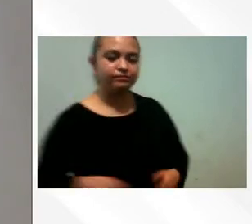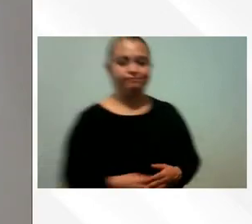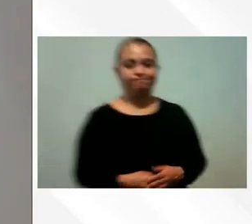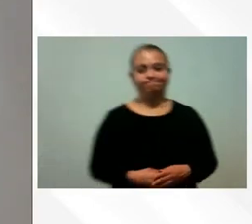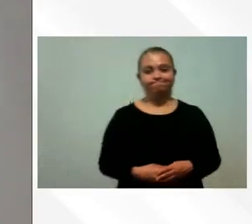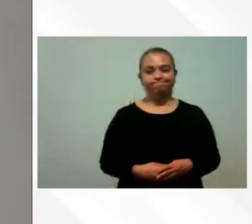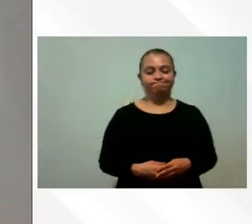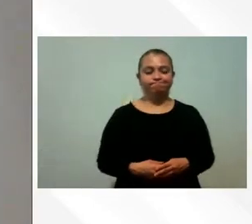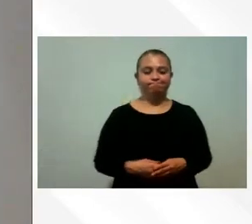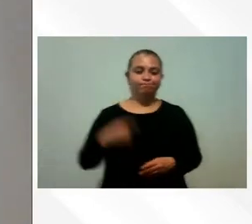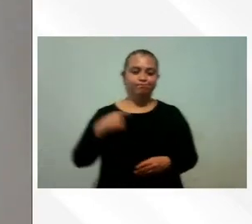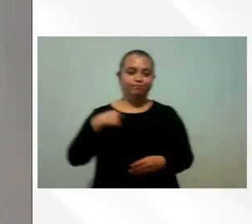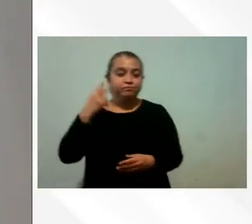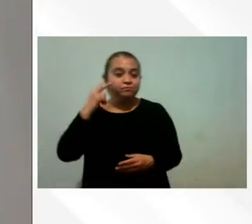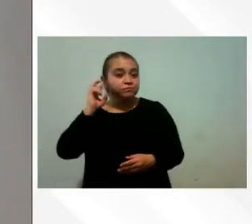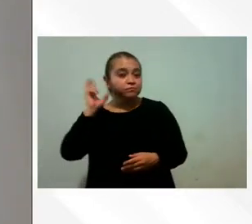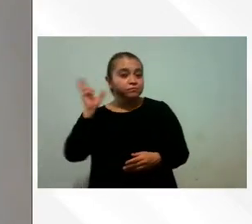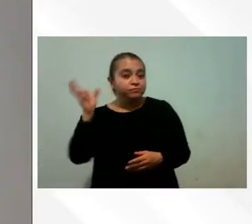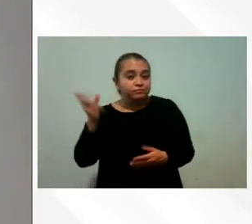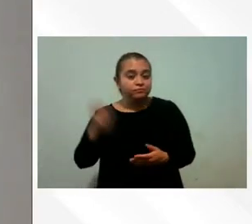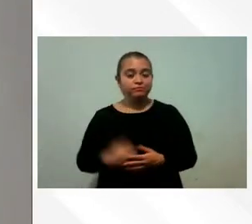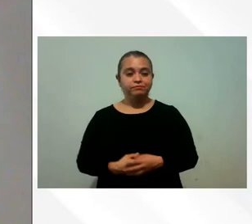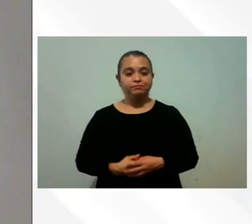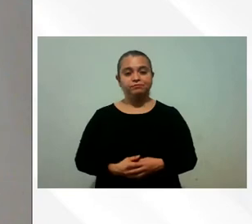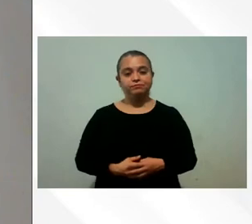en nuestras aulas.